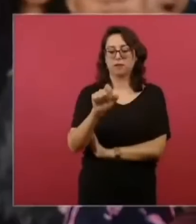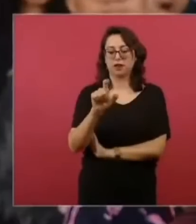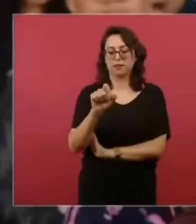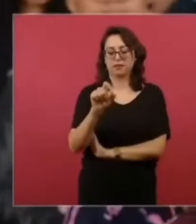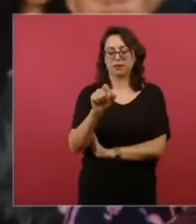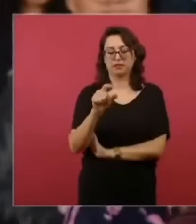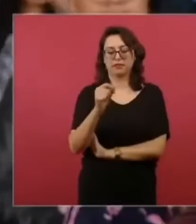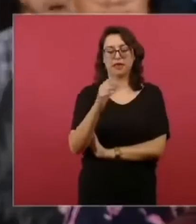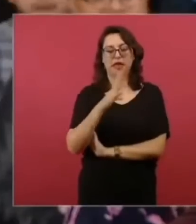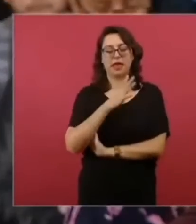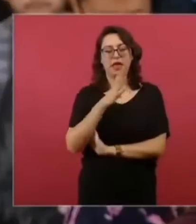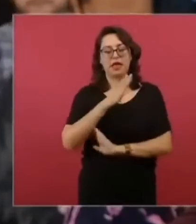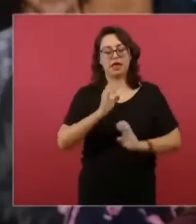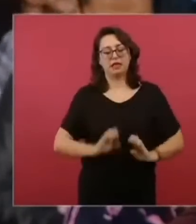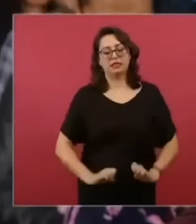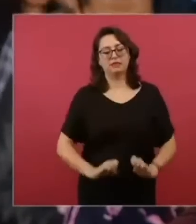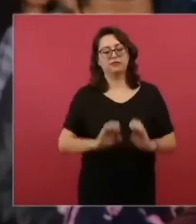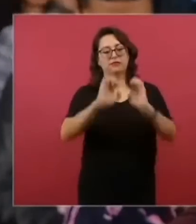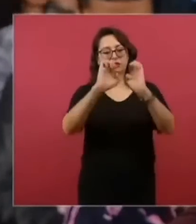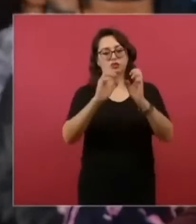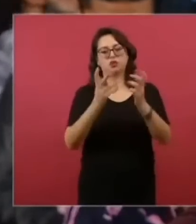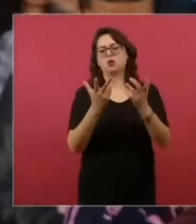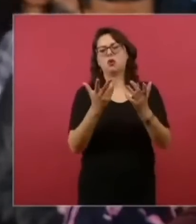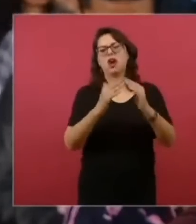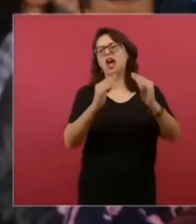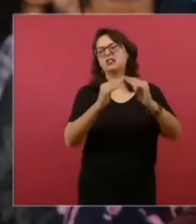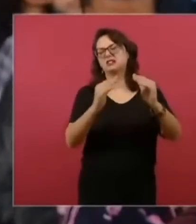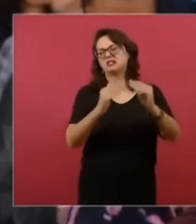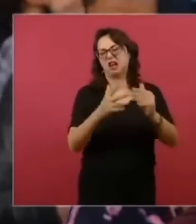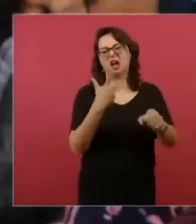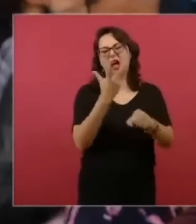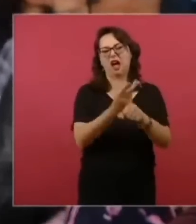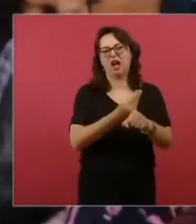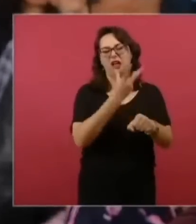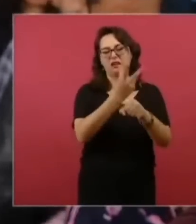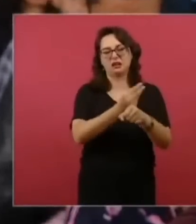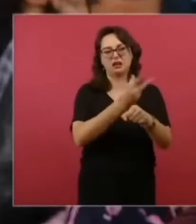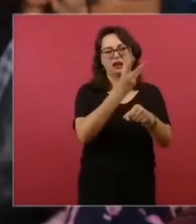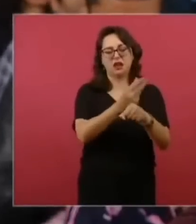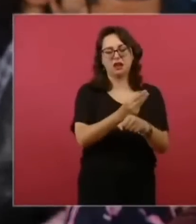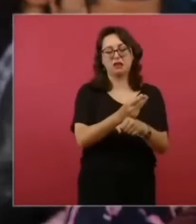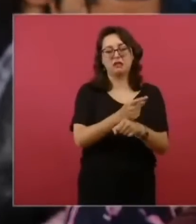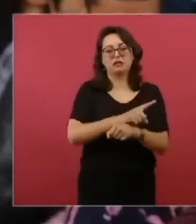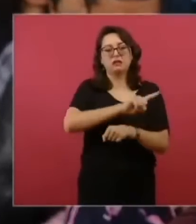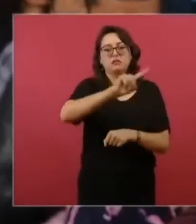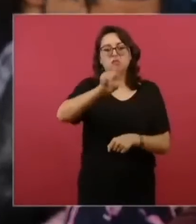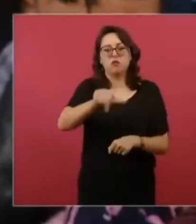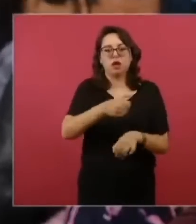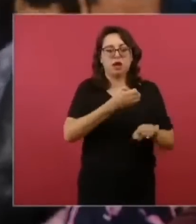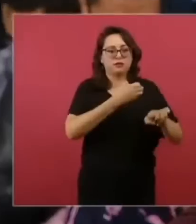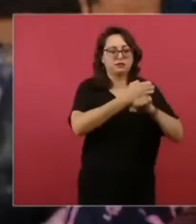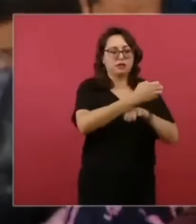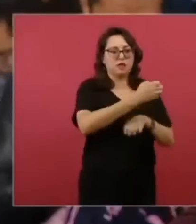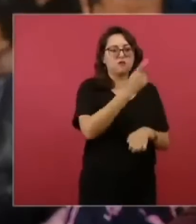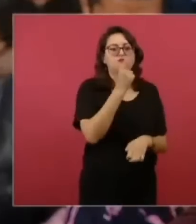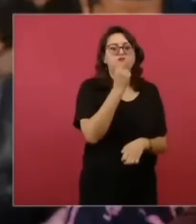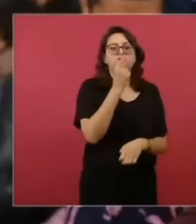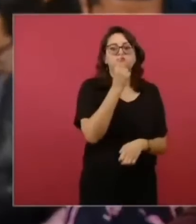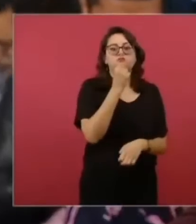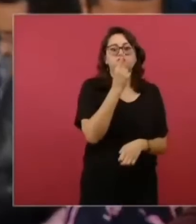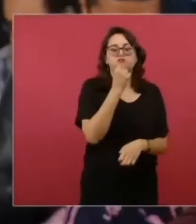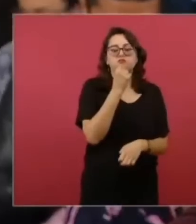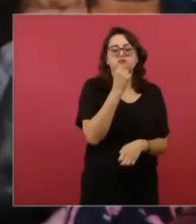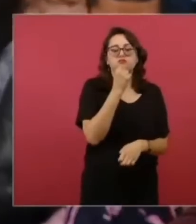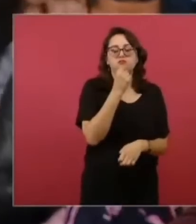estaban remodelando una casa y llegaron policías del Estado de México y de